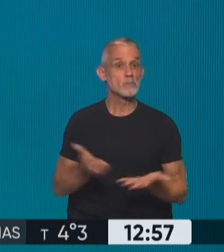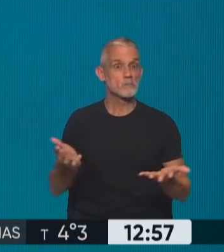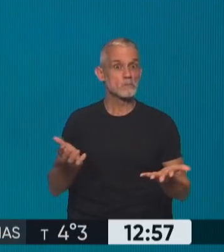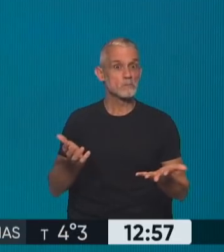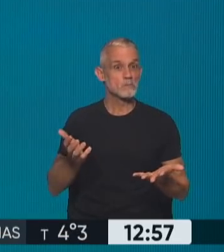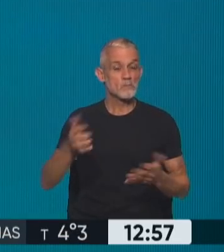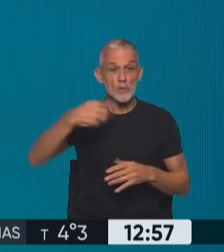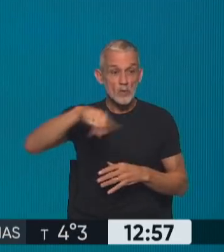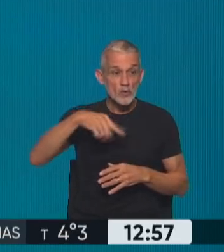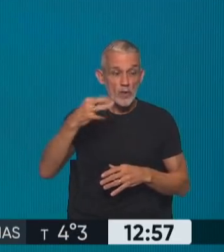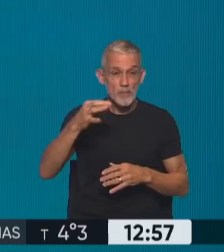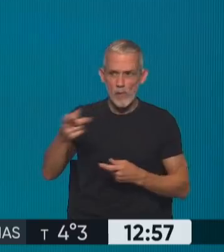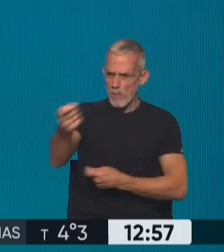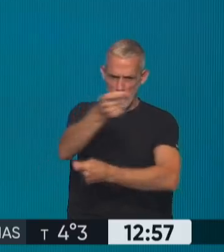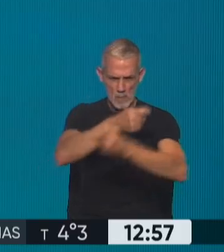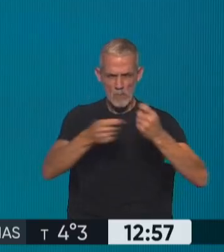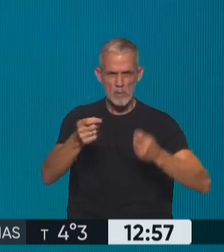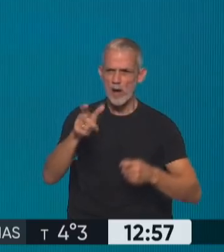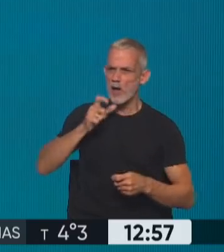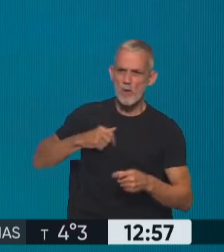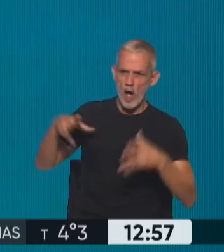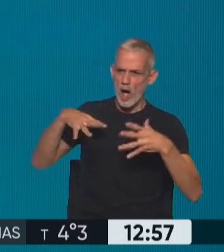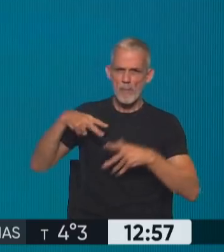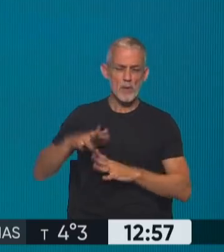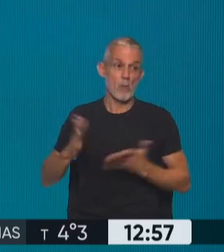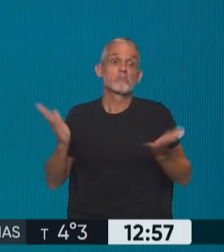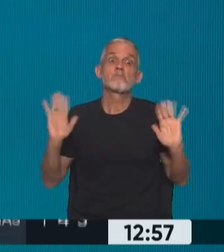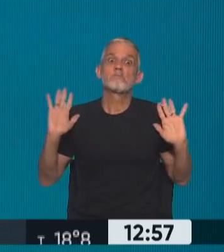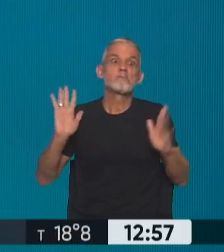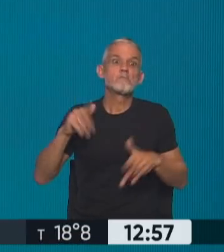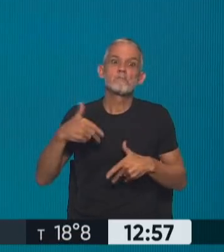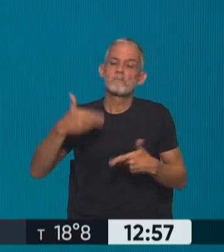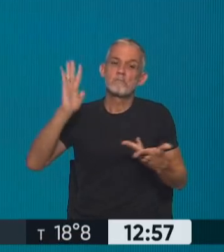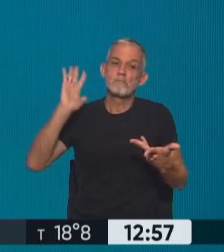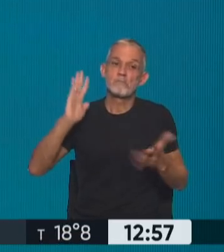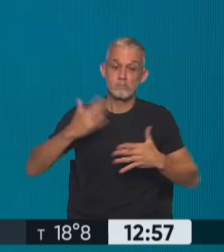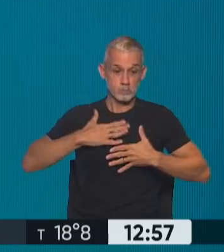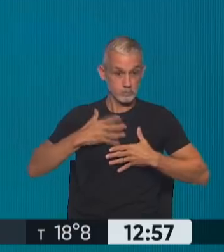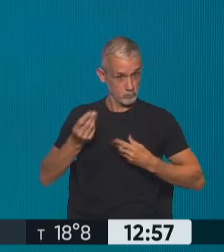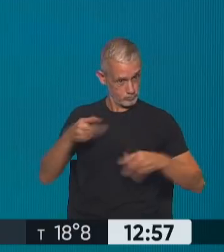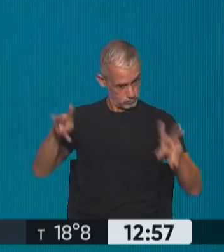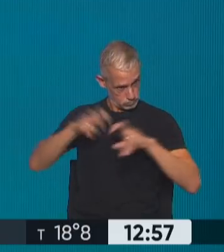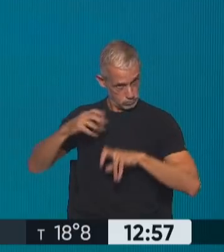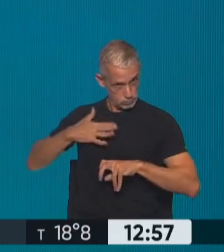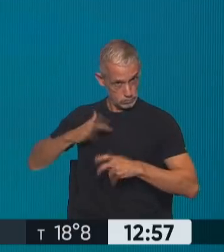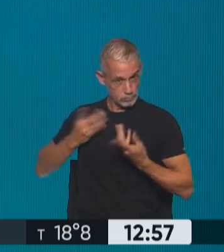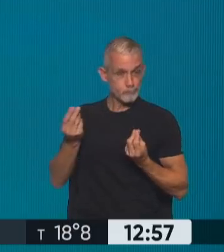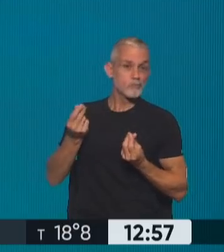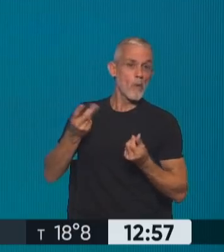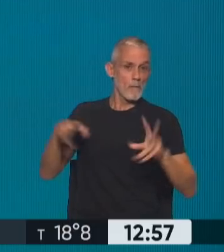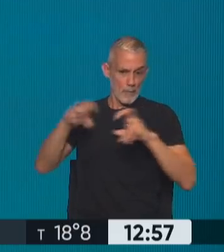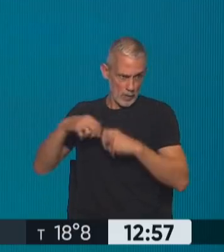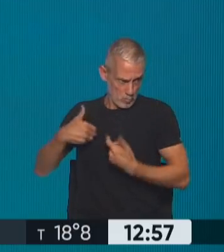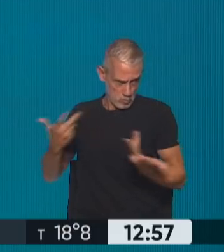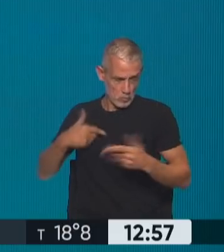tenemos que el mercado nos contesta con que, no importa. Son mis ganancias, es mi rentabilidad y